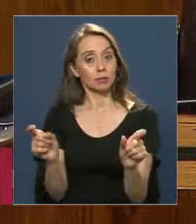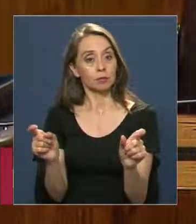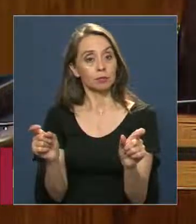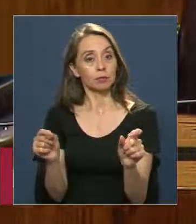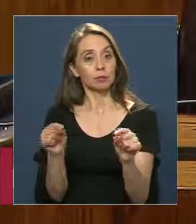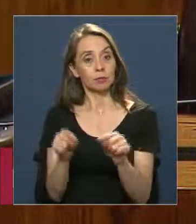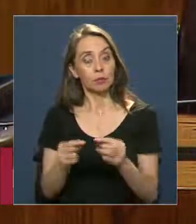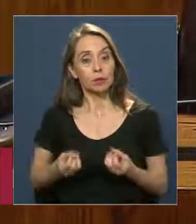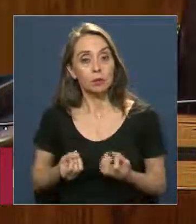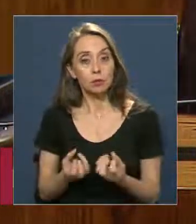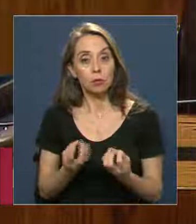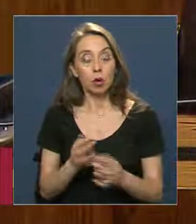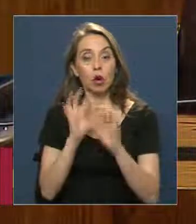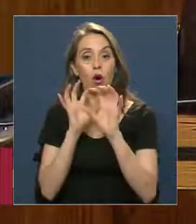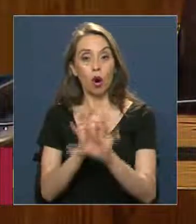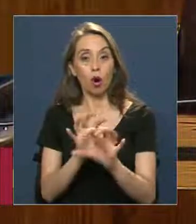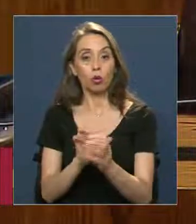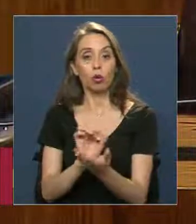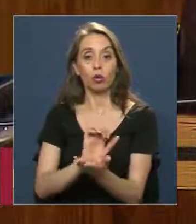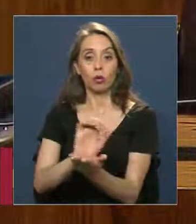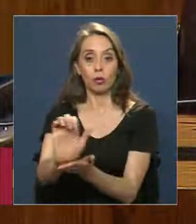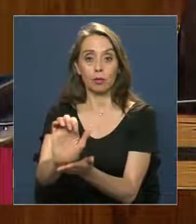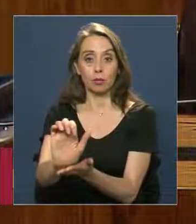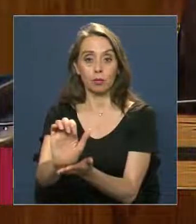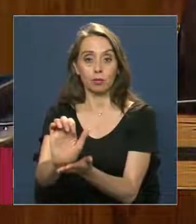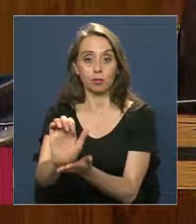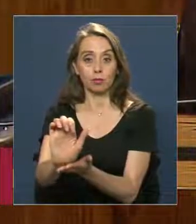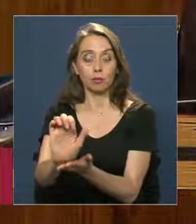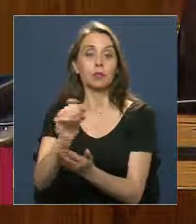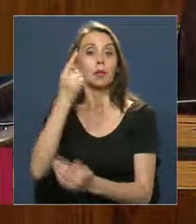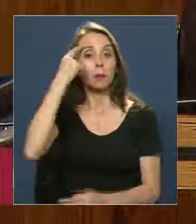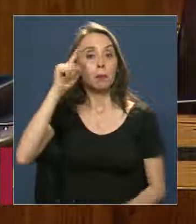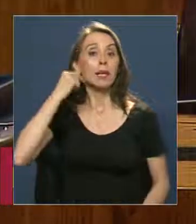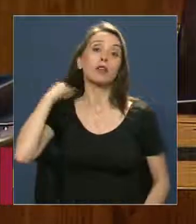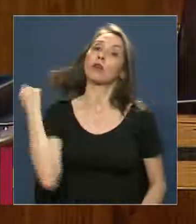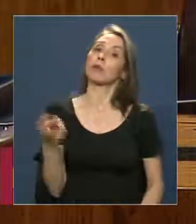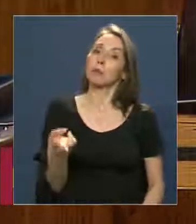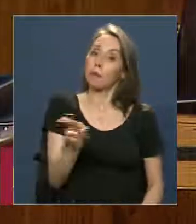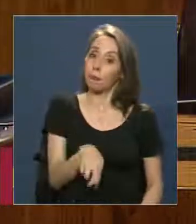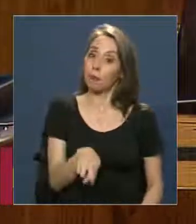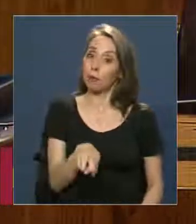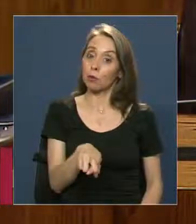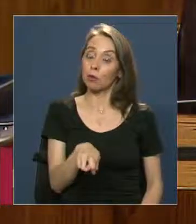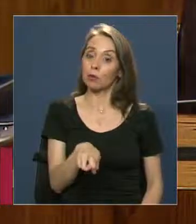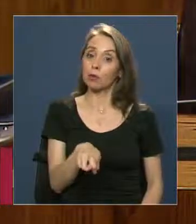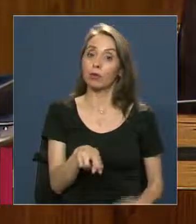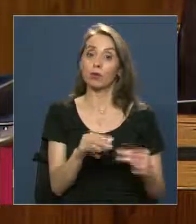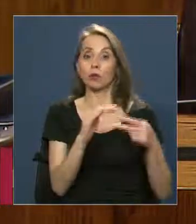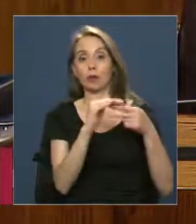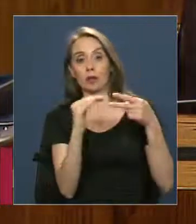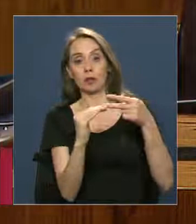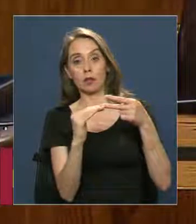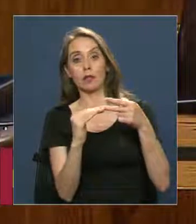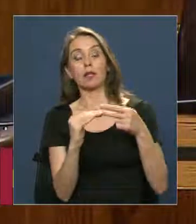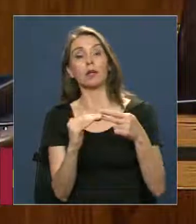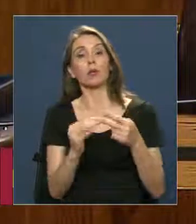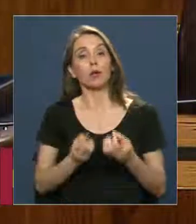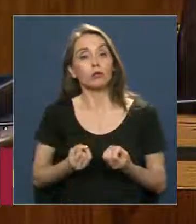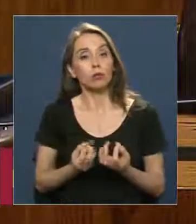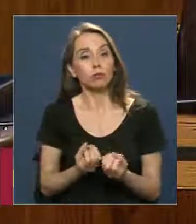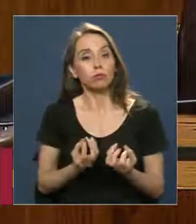Esa incitación al odio es repudiable. Sin embargo, de nuevo, a continuación, al igual que en la incitación a la